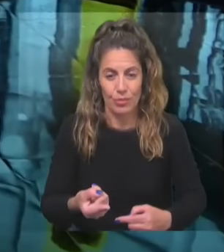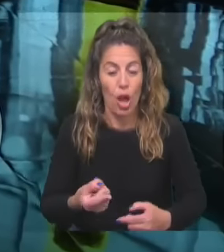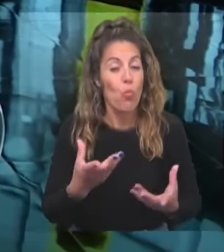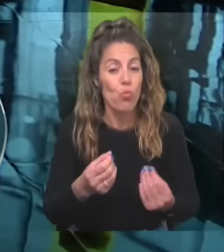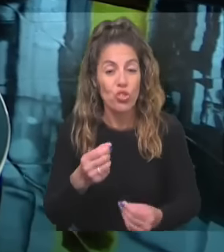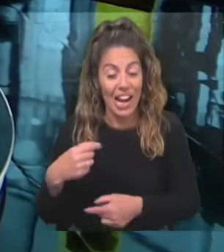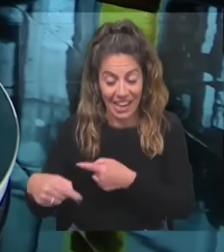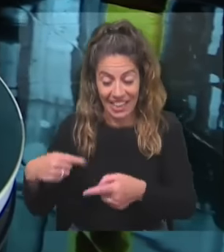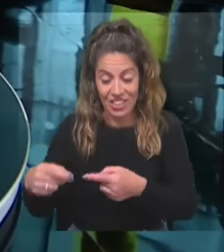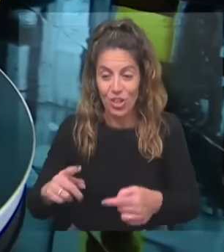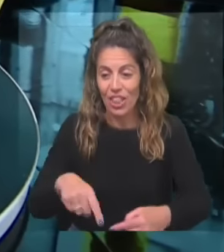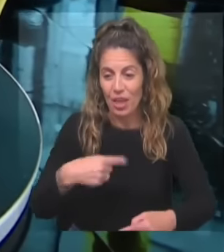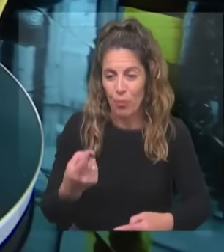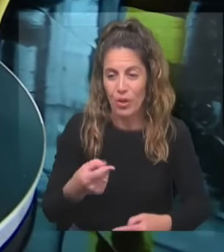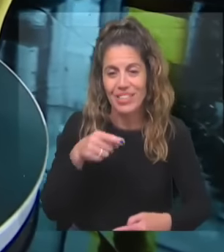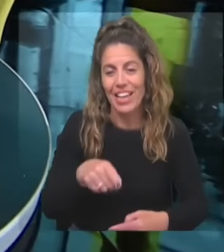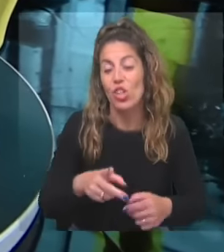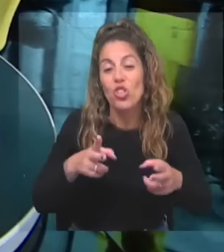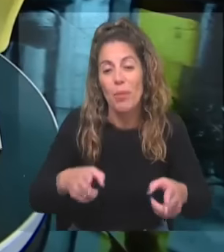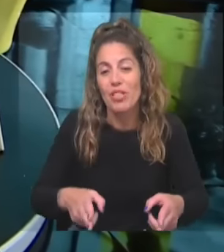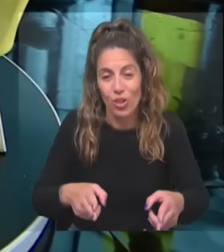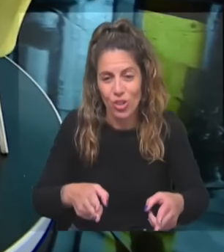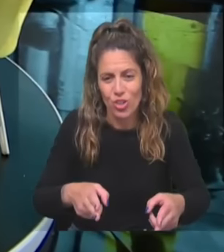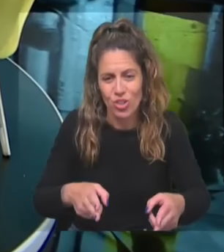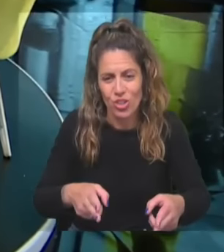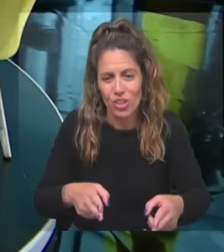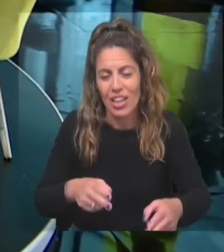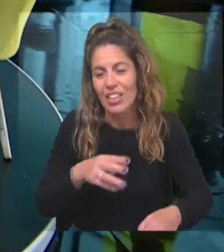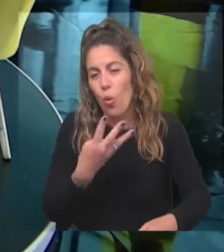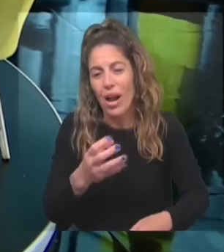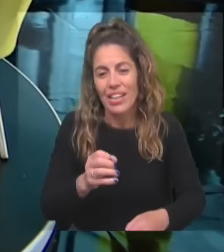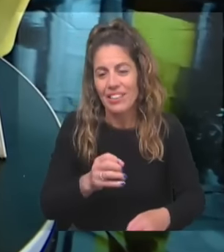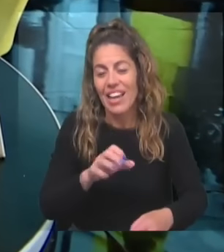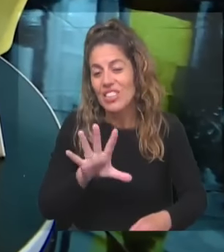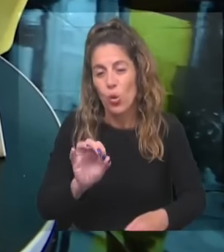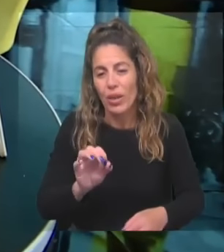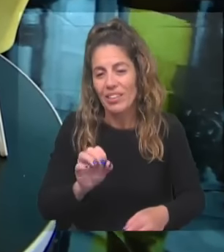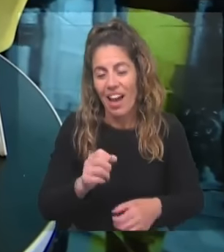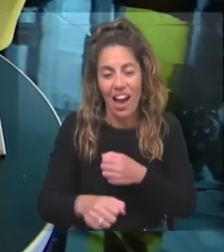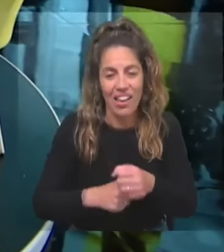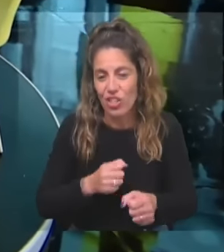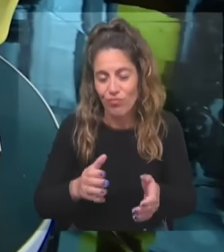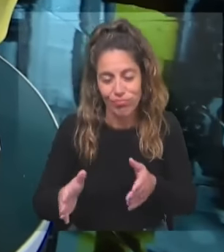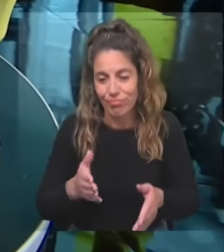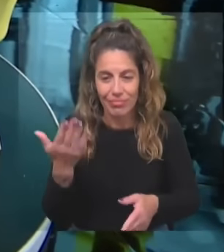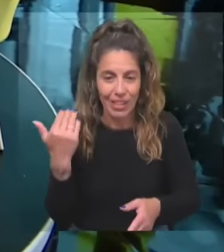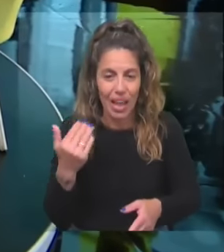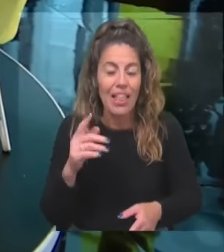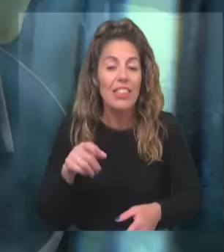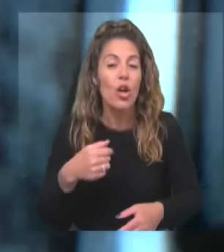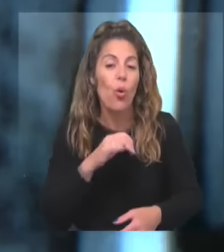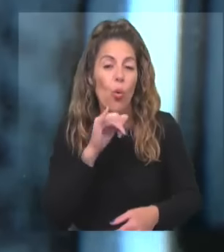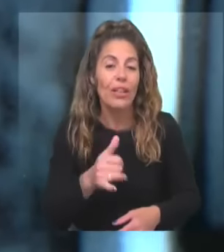muchas generaciones después, estos son episodios de hace entre 40 y 50 años, te cuento una